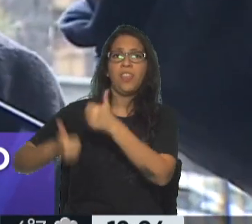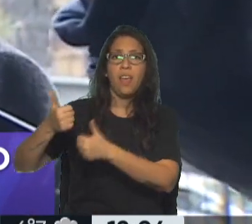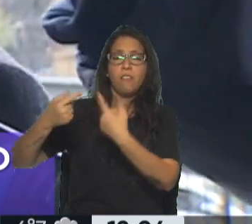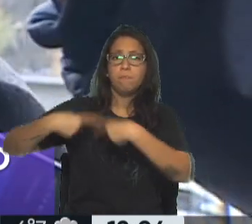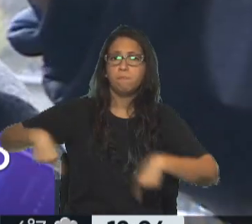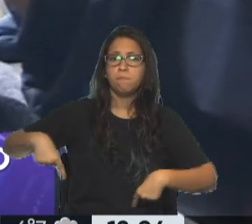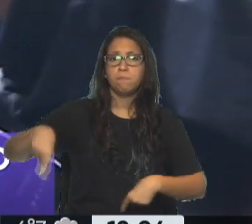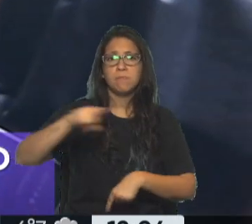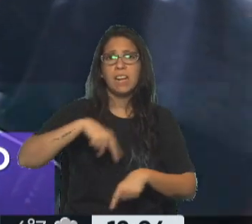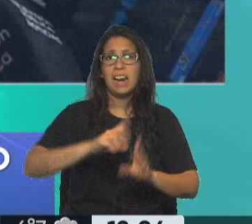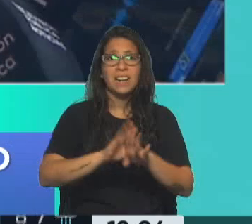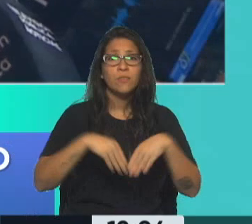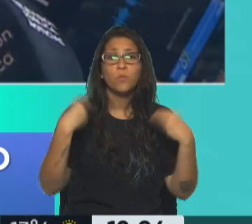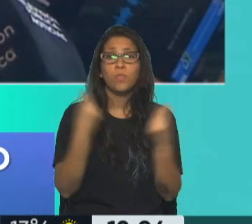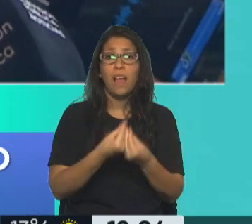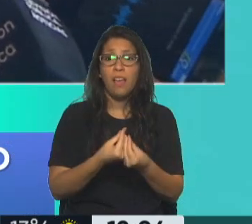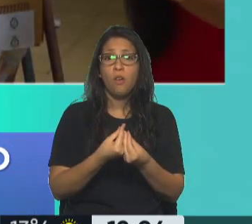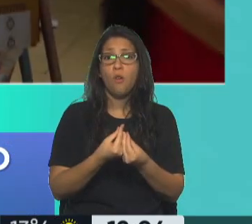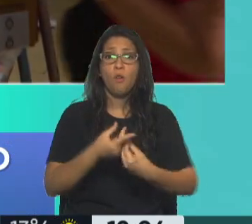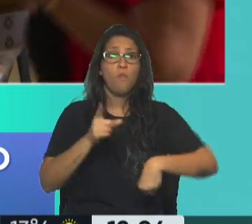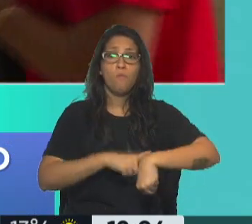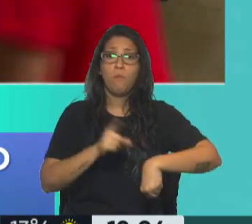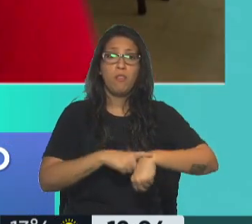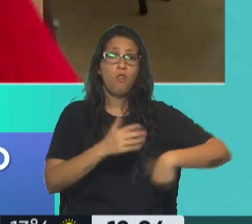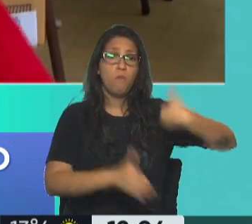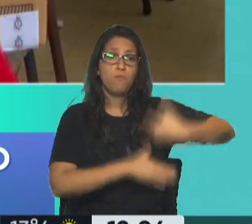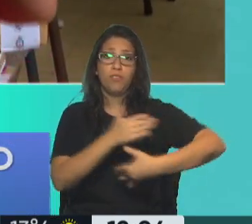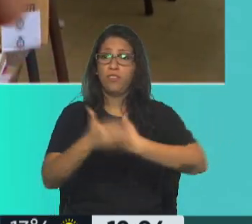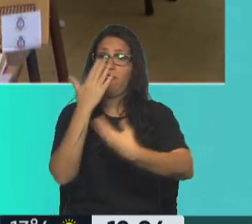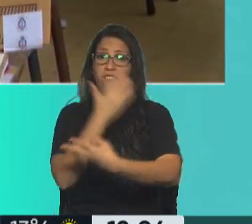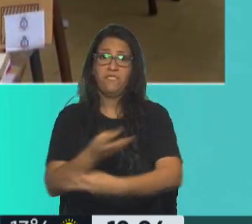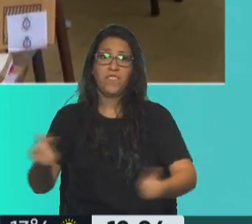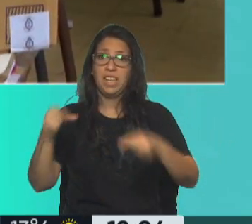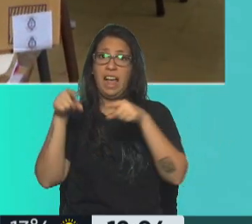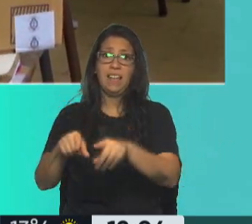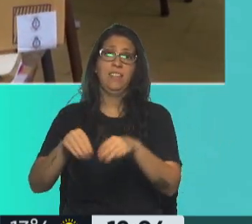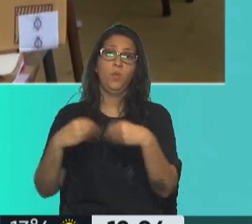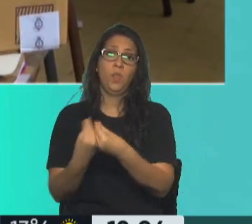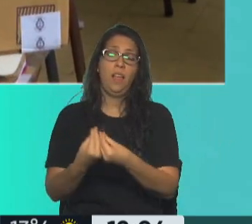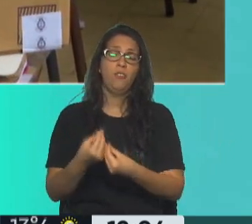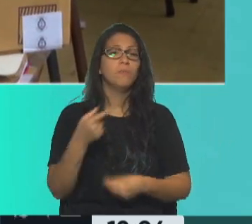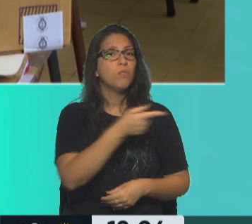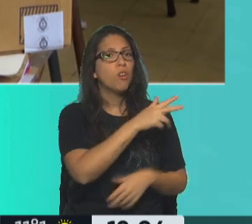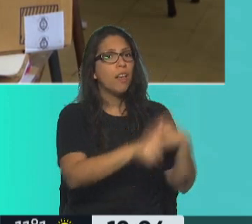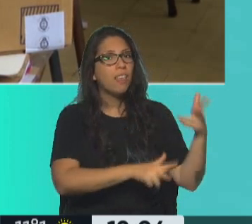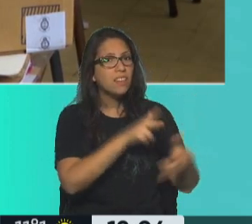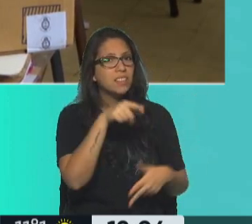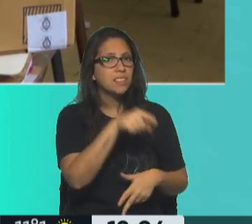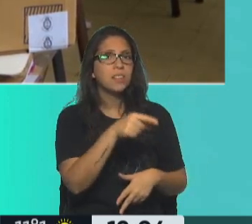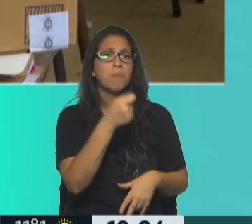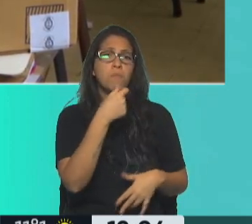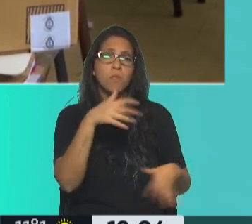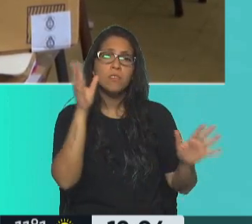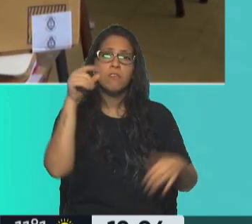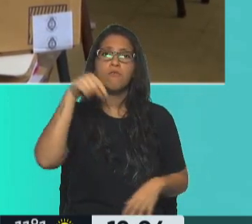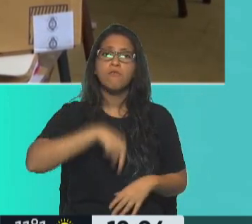que el resultado es cuando se termina todo el proceso. Doctor, ¿se desprende de lo que usted dice que tal vez en el día de hoy no